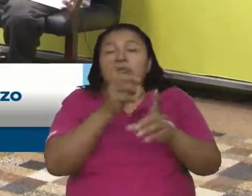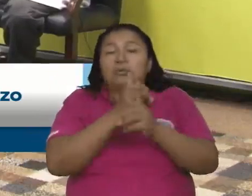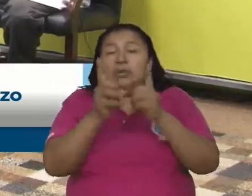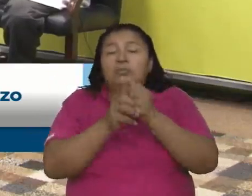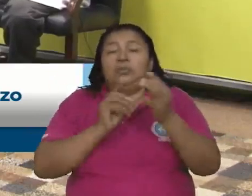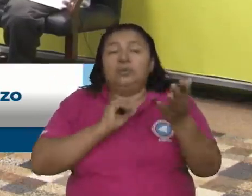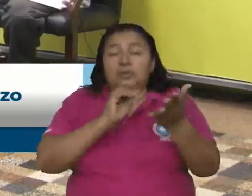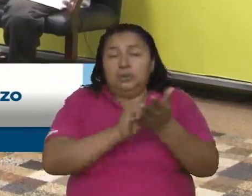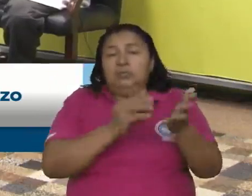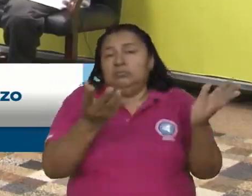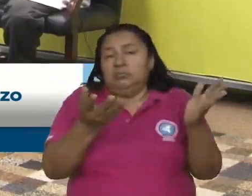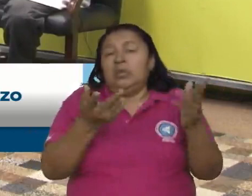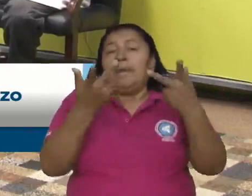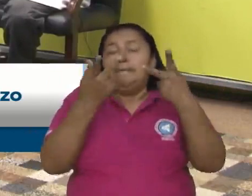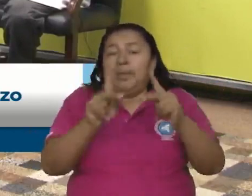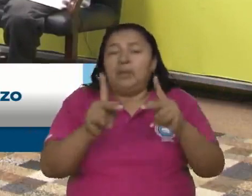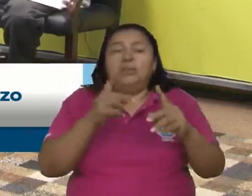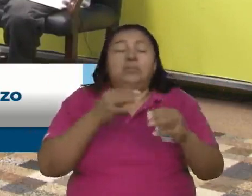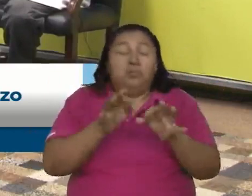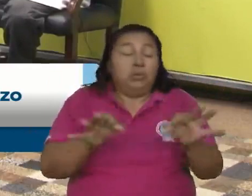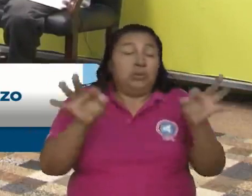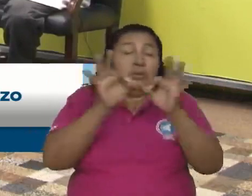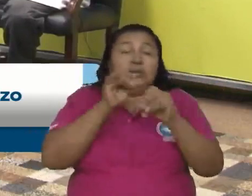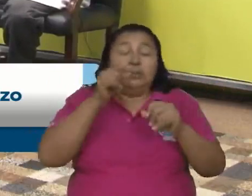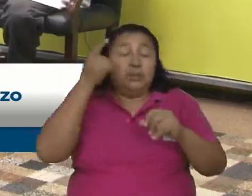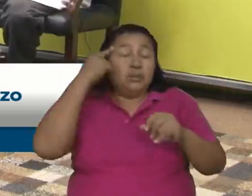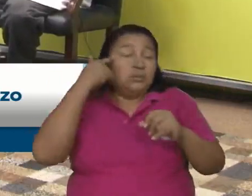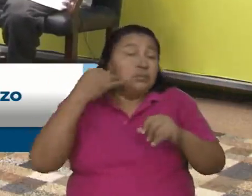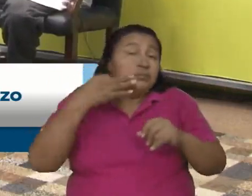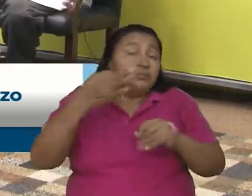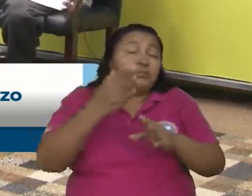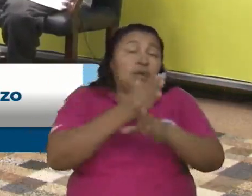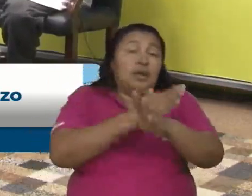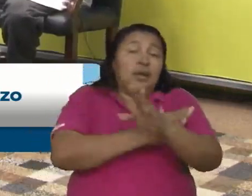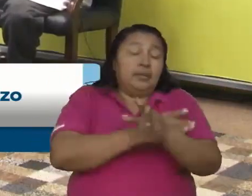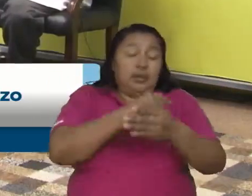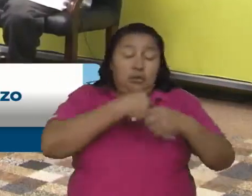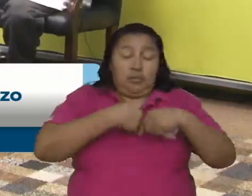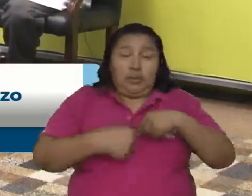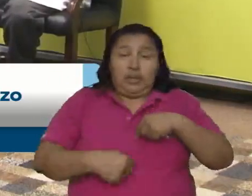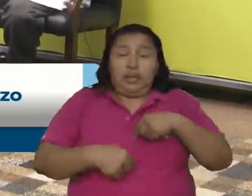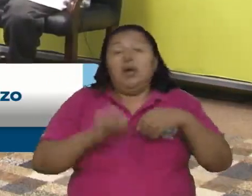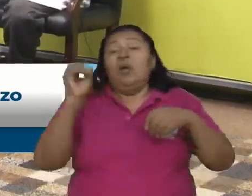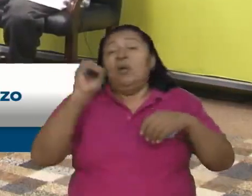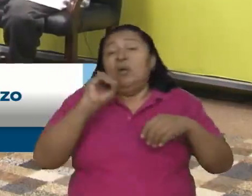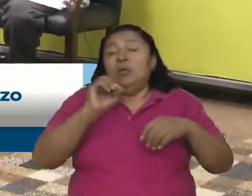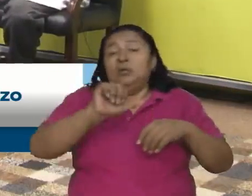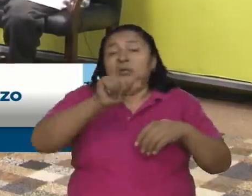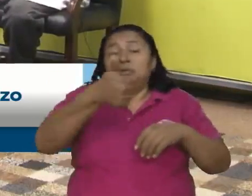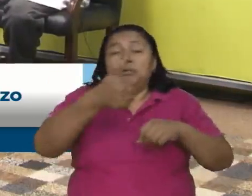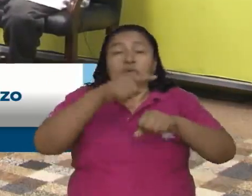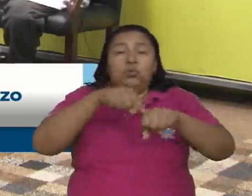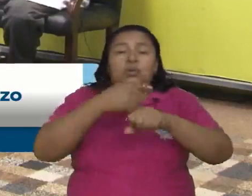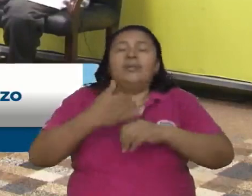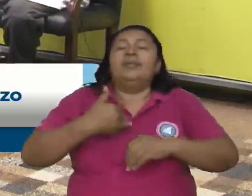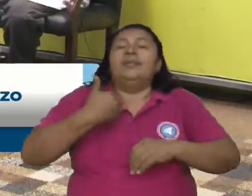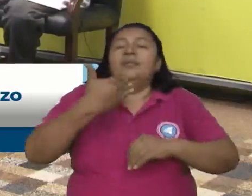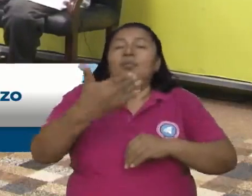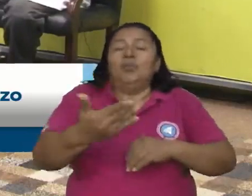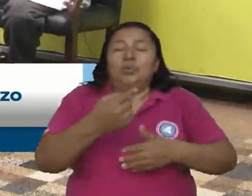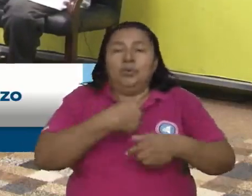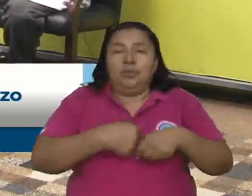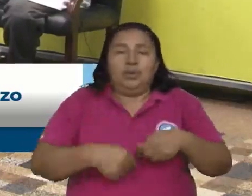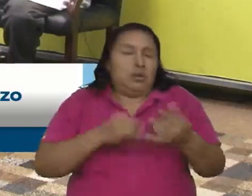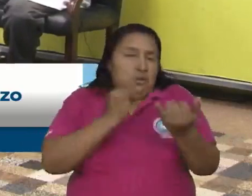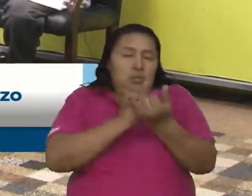sí hay que ponerle. Entonces, lo interesante de la prevención que puede ser antes de operarla o puede ser 6 horas después de operarla, y se cubre